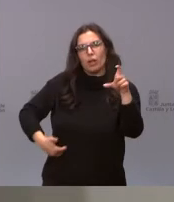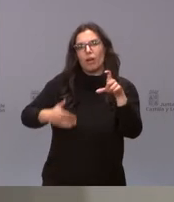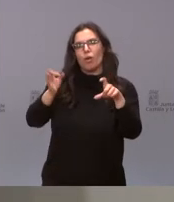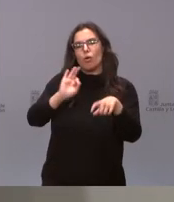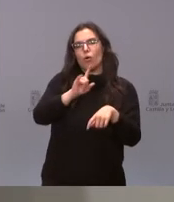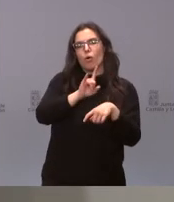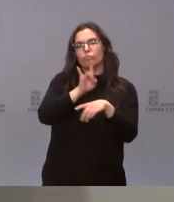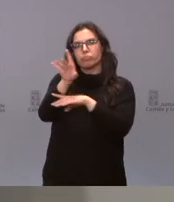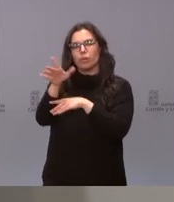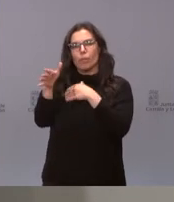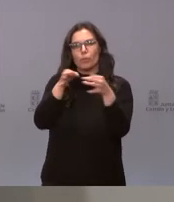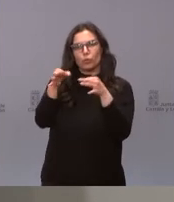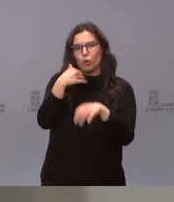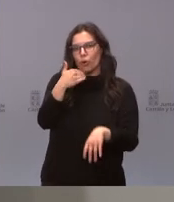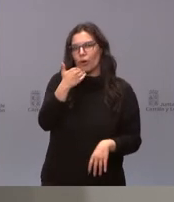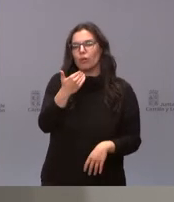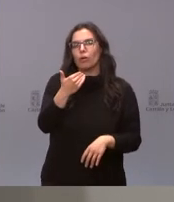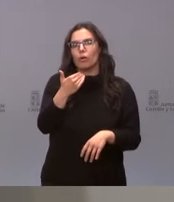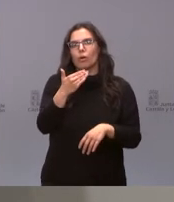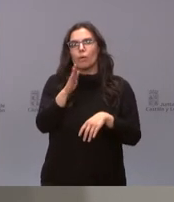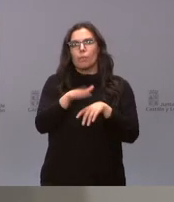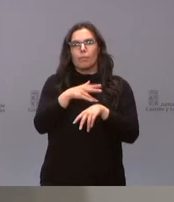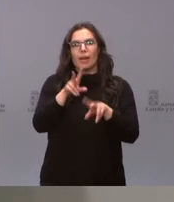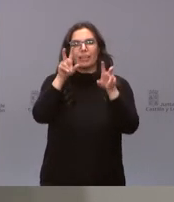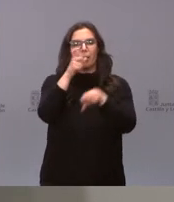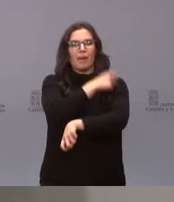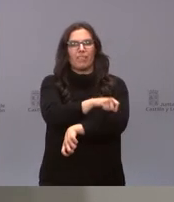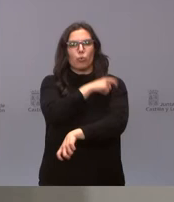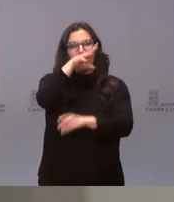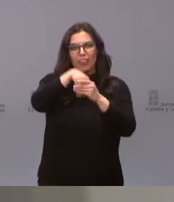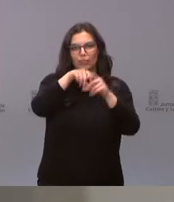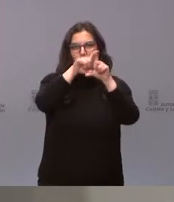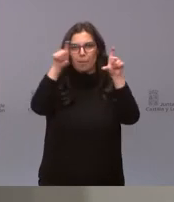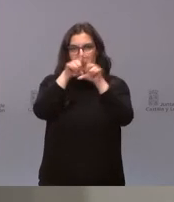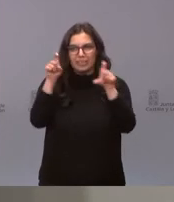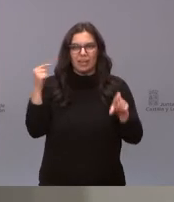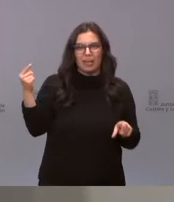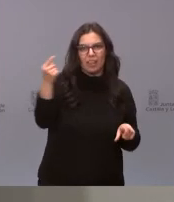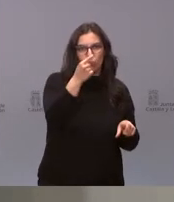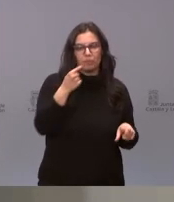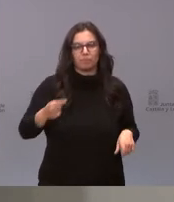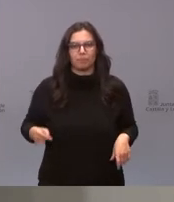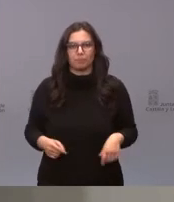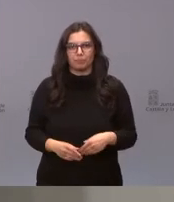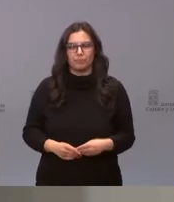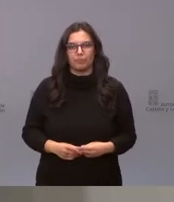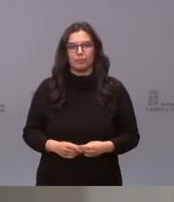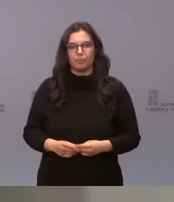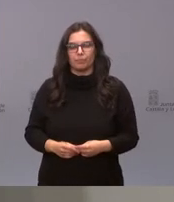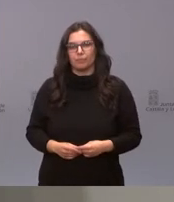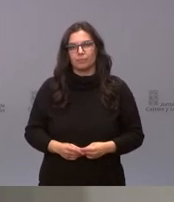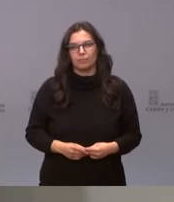tipo de protocolo para empezar las vacunaciones en empresa o diseñar protocolos para este sentido bueno